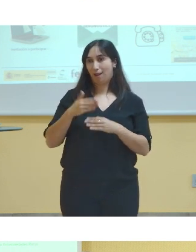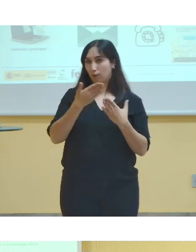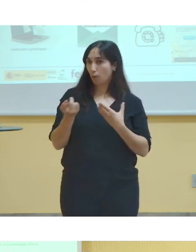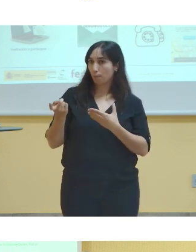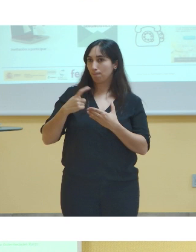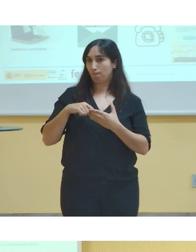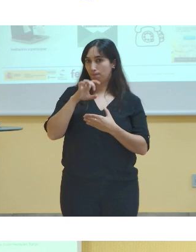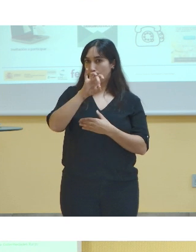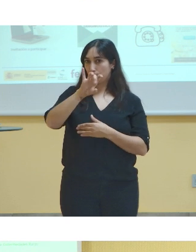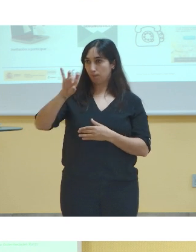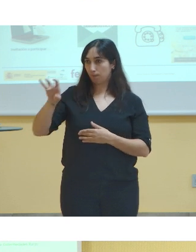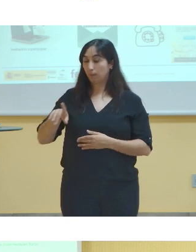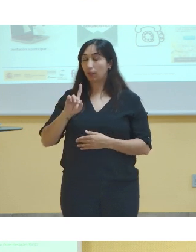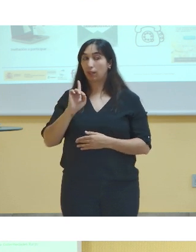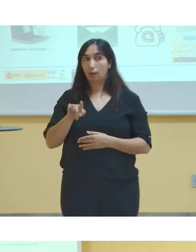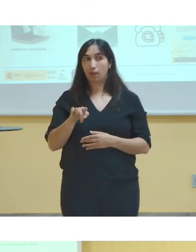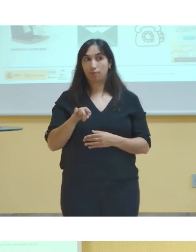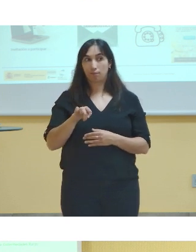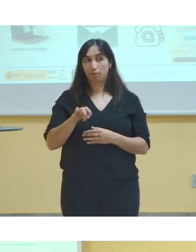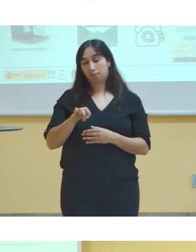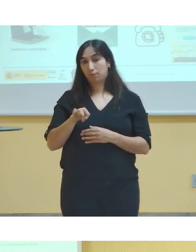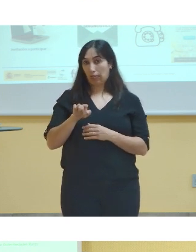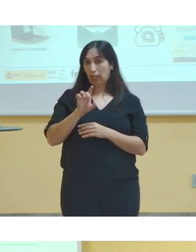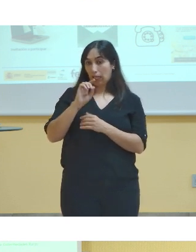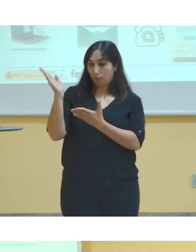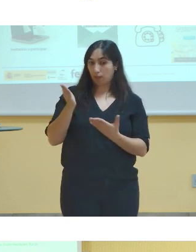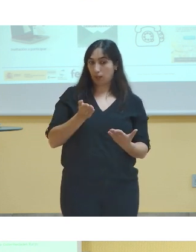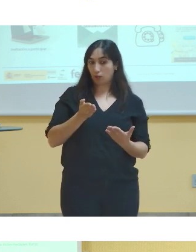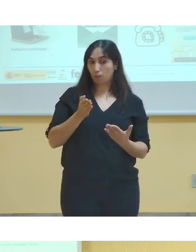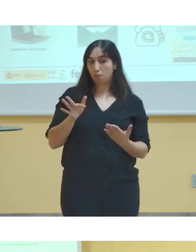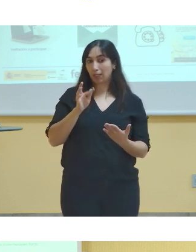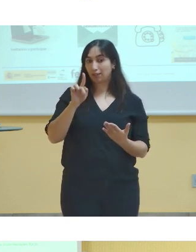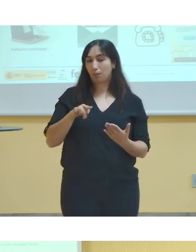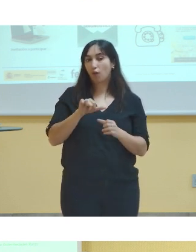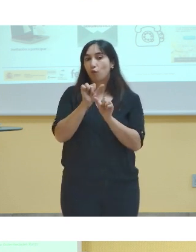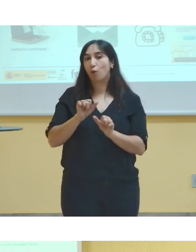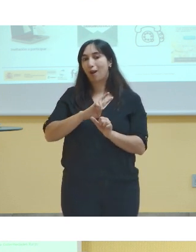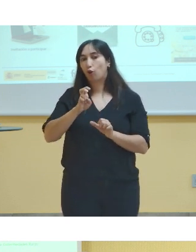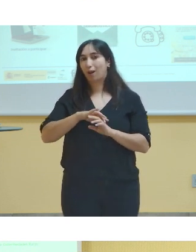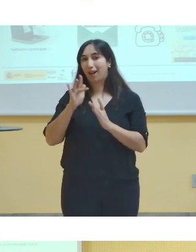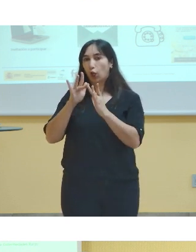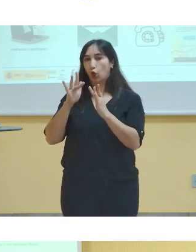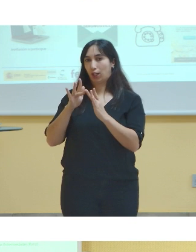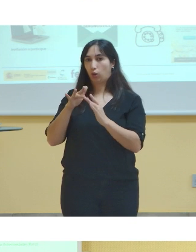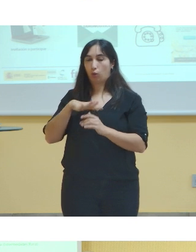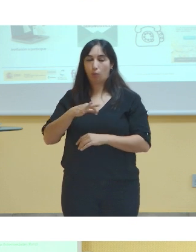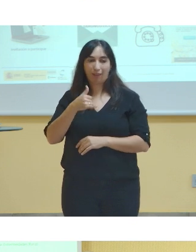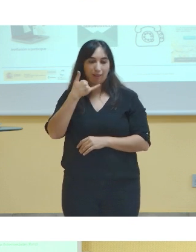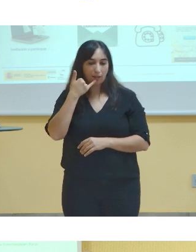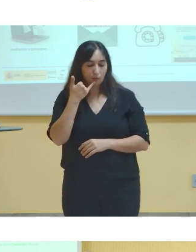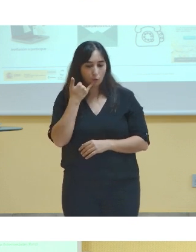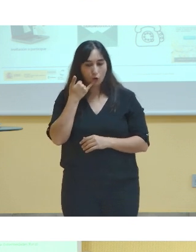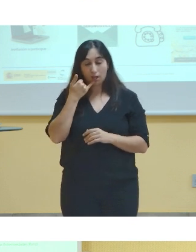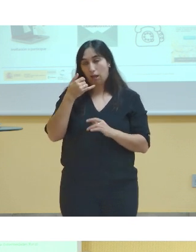estudio, además de dar ya no solo esa invitación online, sino además de proporcionar vías de contacto, tanto telefónicas